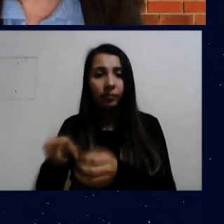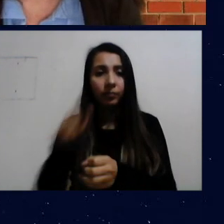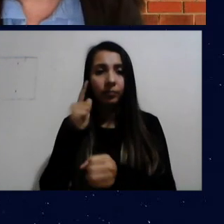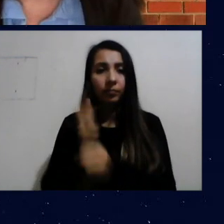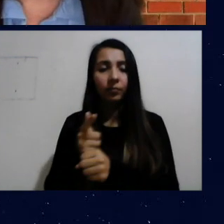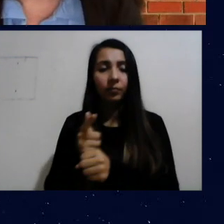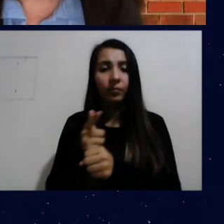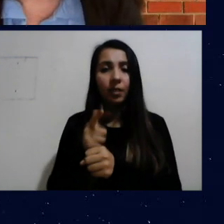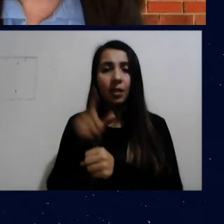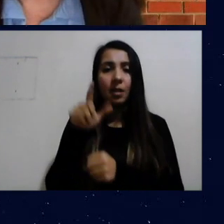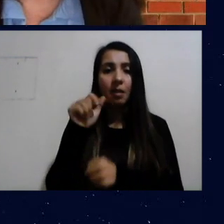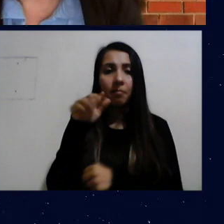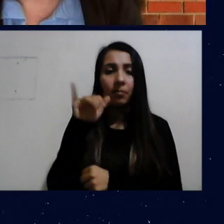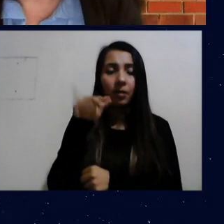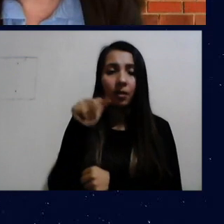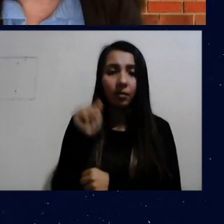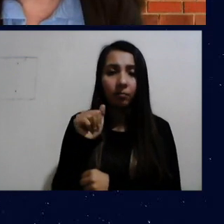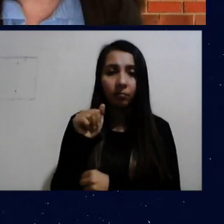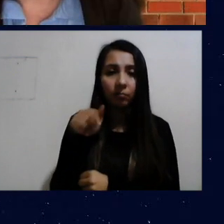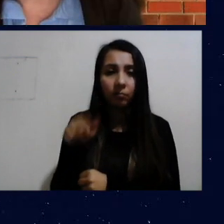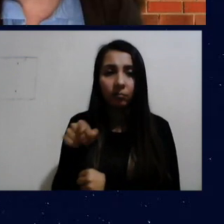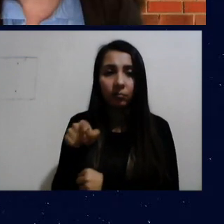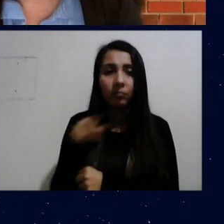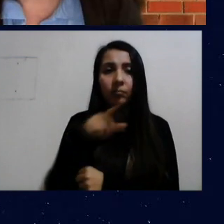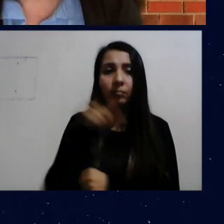usado todavía.